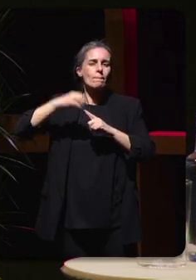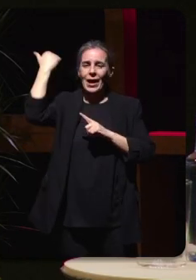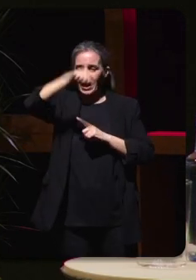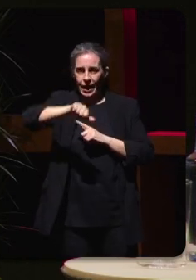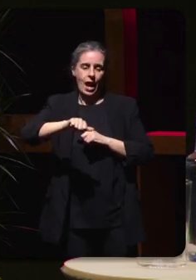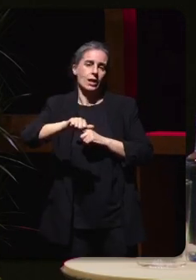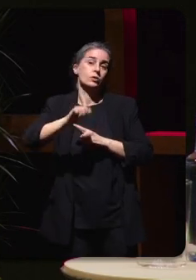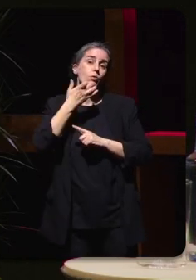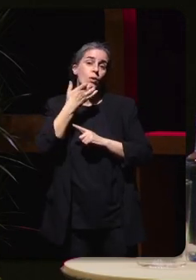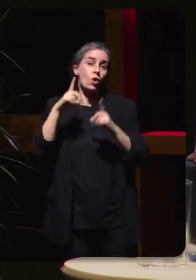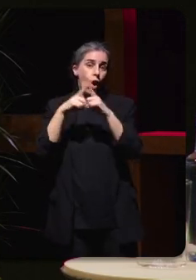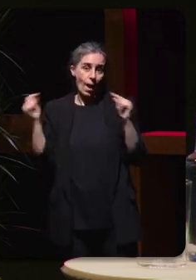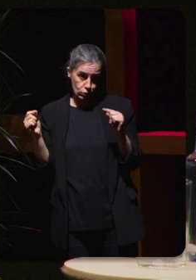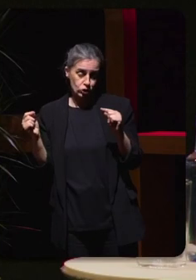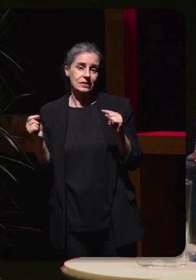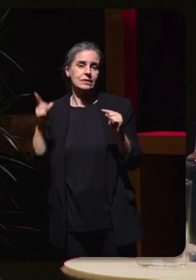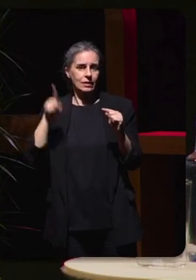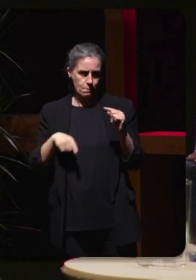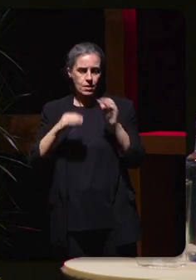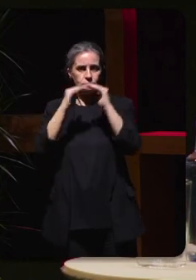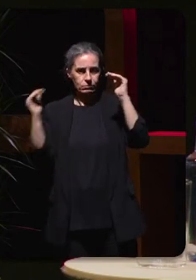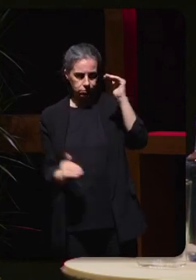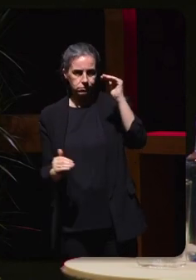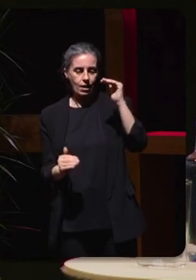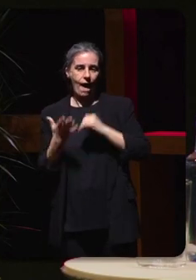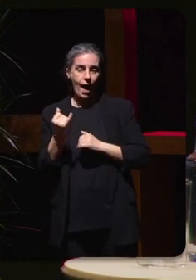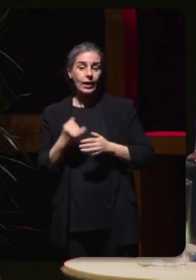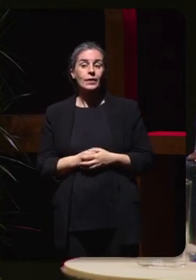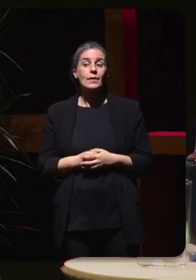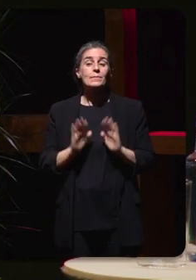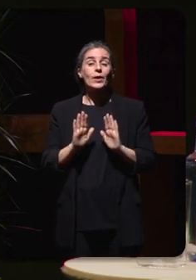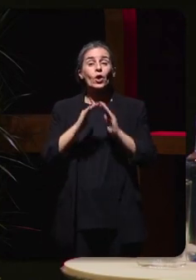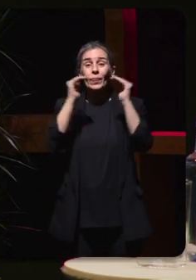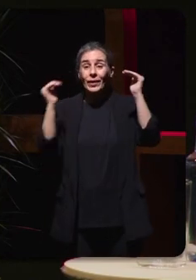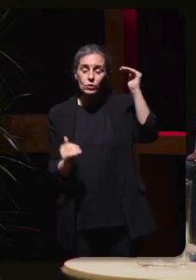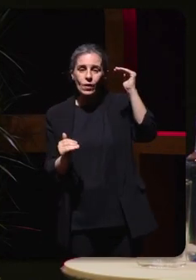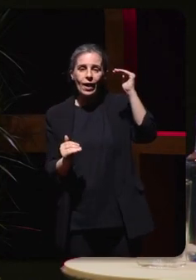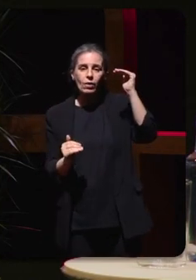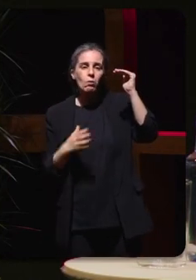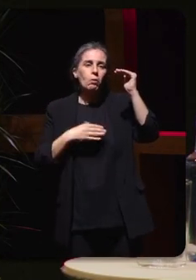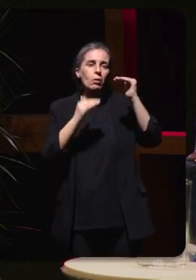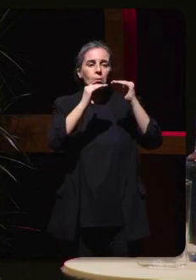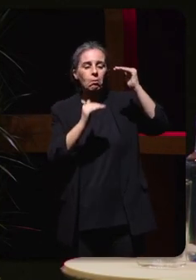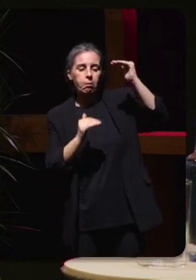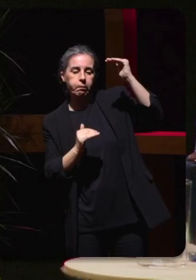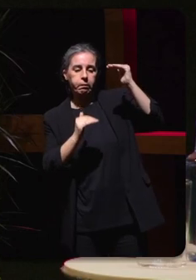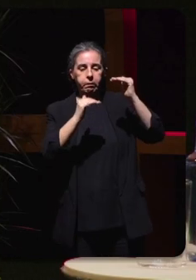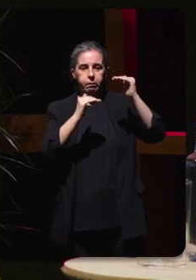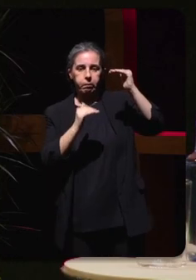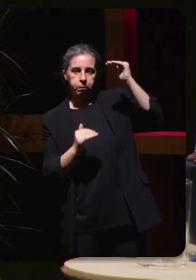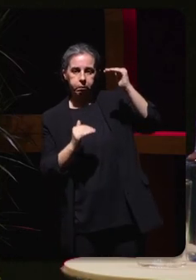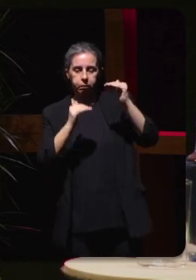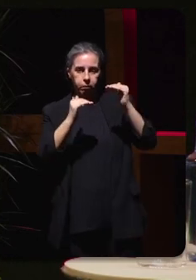pueda ser el japonés, ¿no? Pero realmente esa desigualdad, en mayor o menor grado, y que